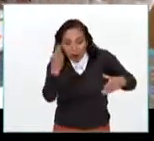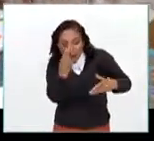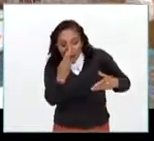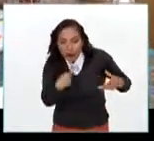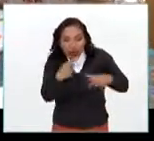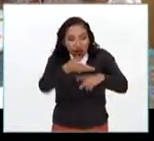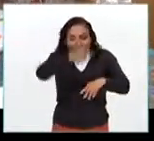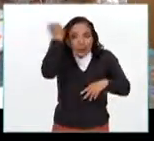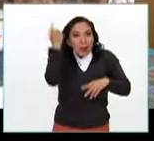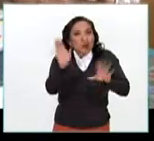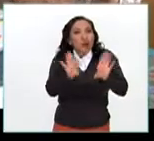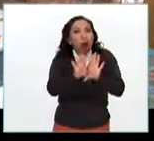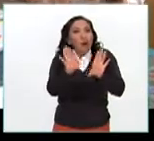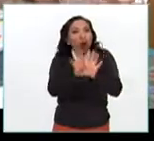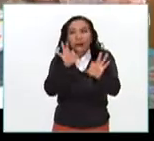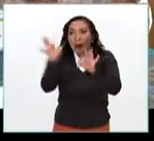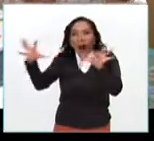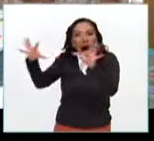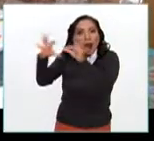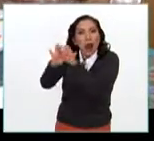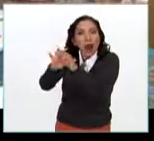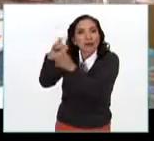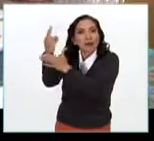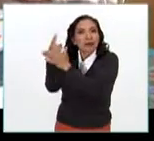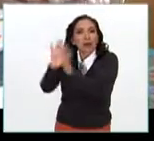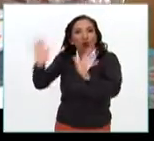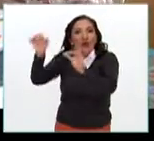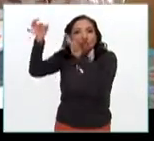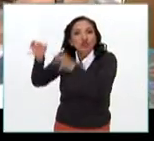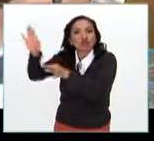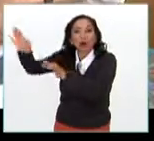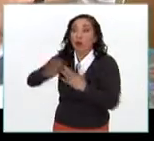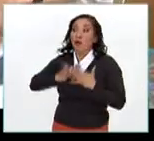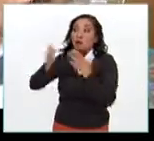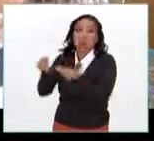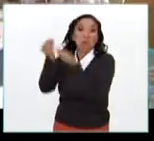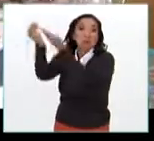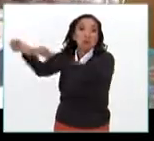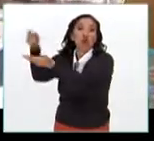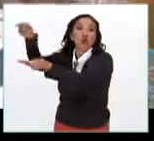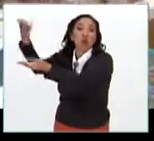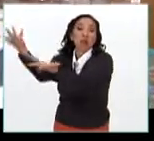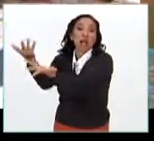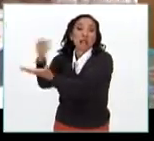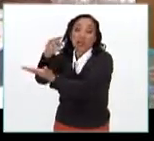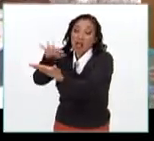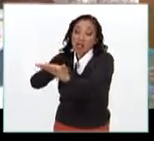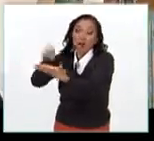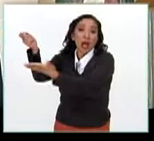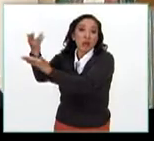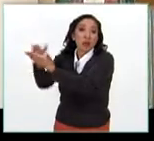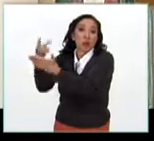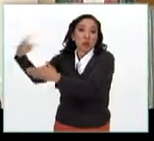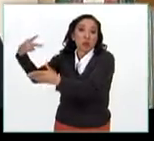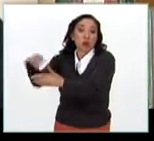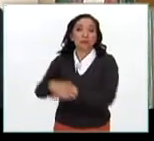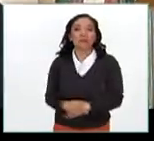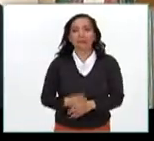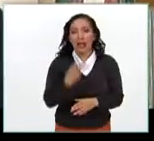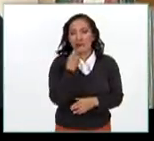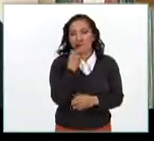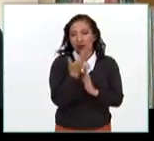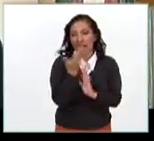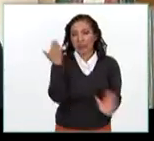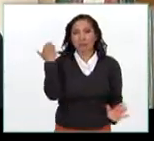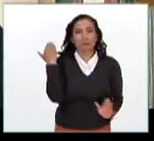quedaron, quién sabe, no había manera de trabajar con bocetos, era confío en ti y a ver qué sucede, ¿no? Bueno, hablábamos en